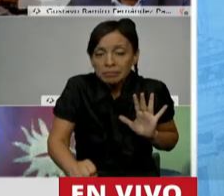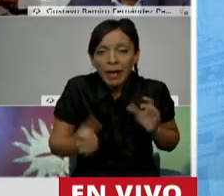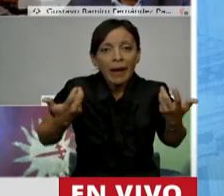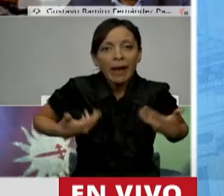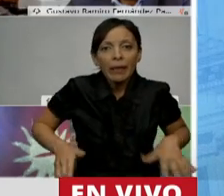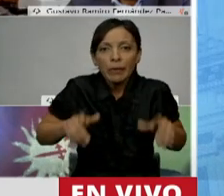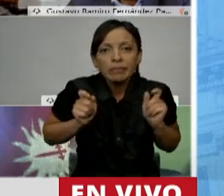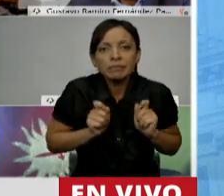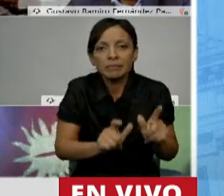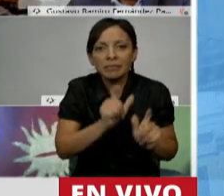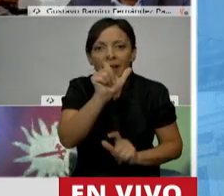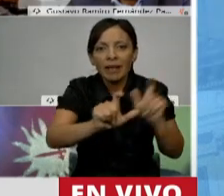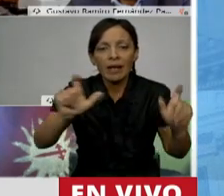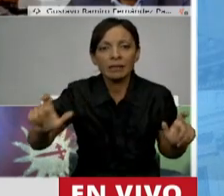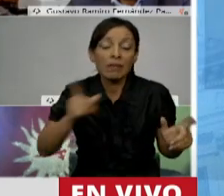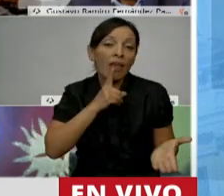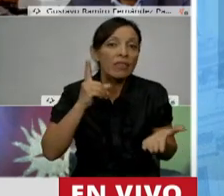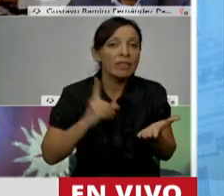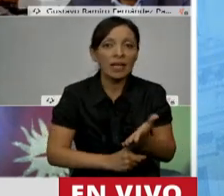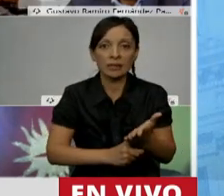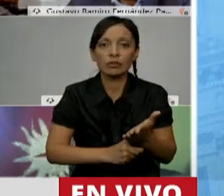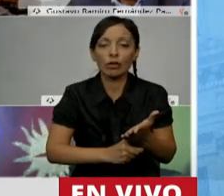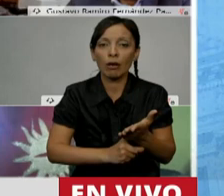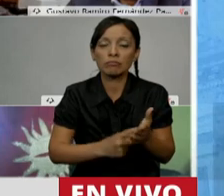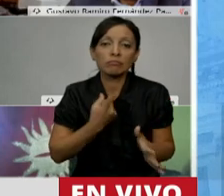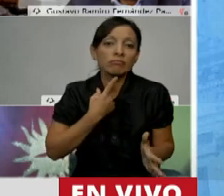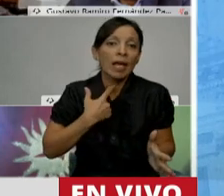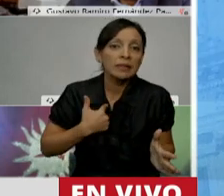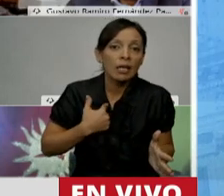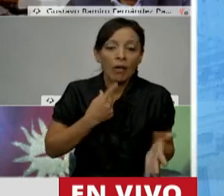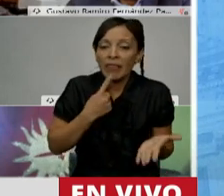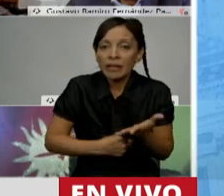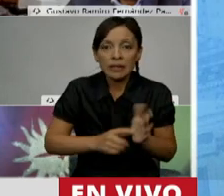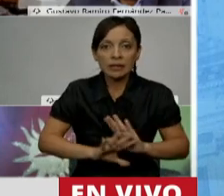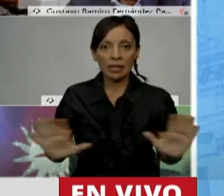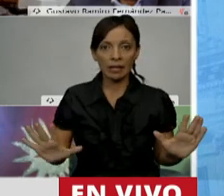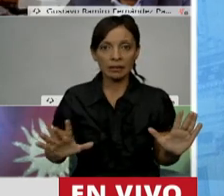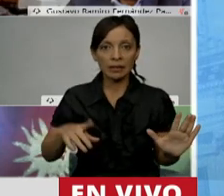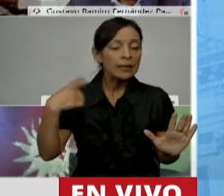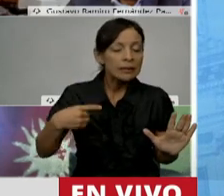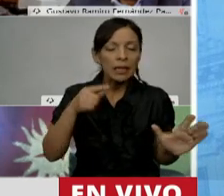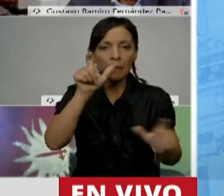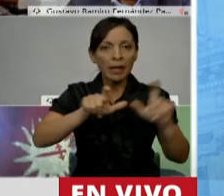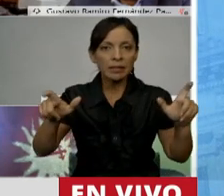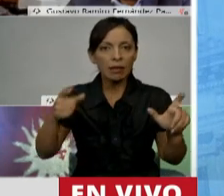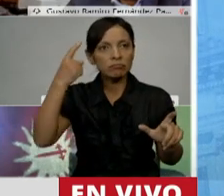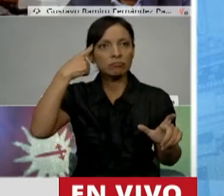ser humano que es la decisión y el deseo de elegir. Los seres humanos siempre quisimos